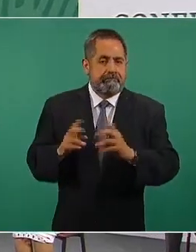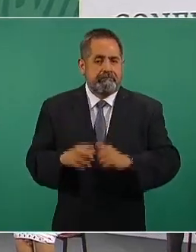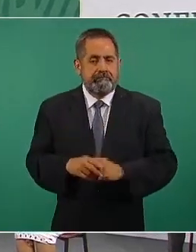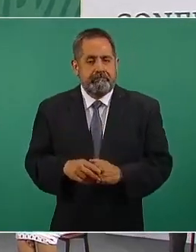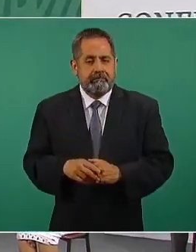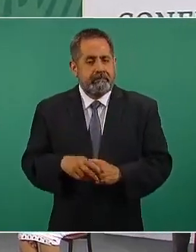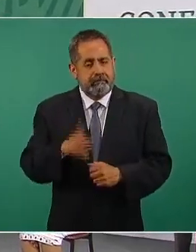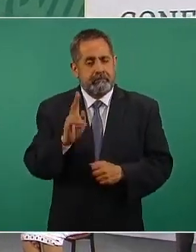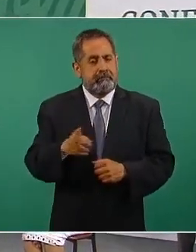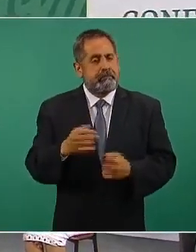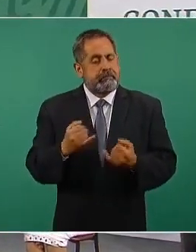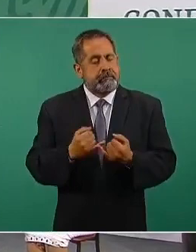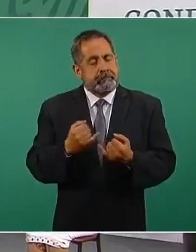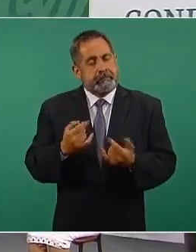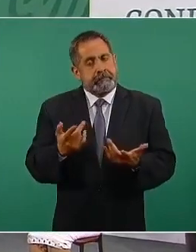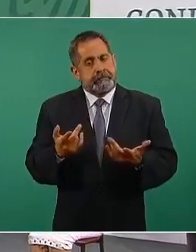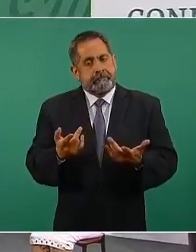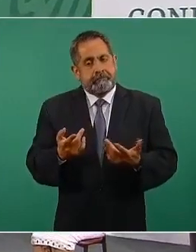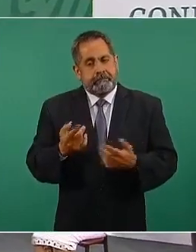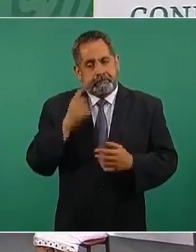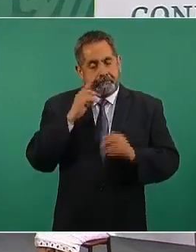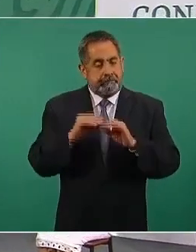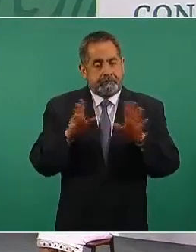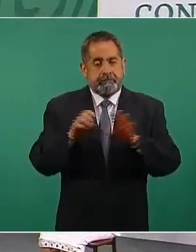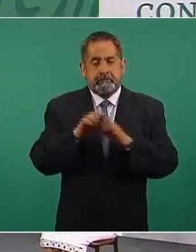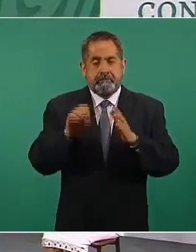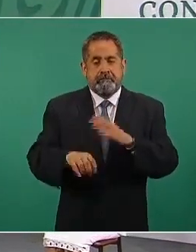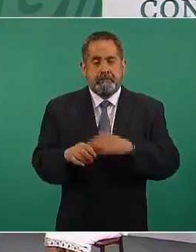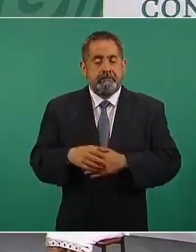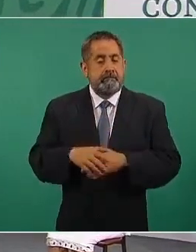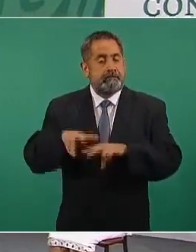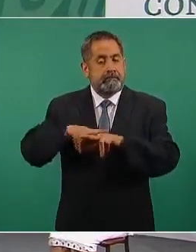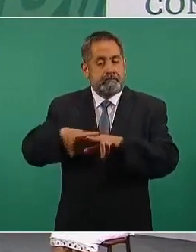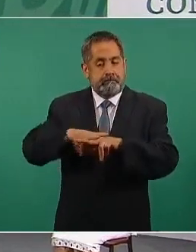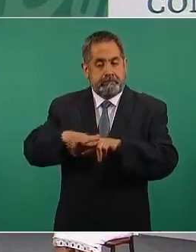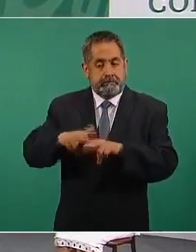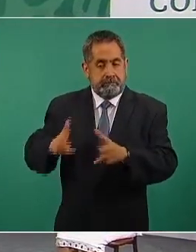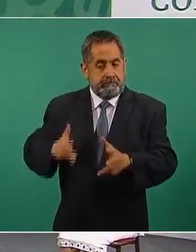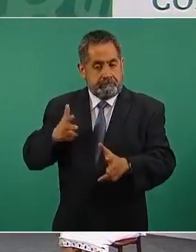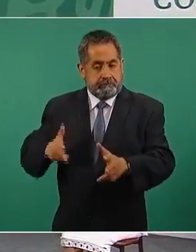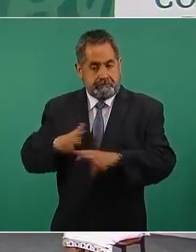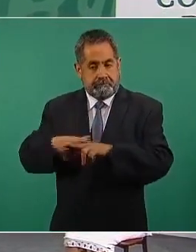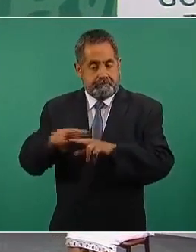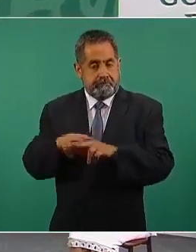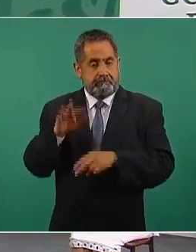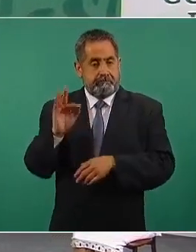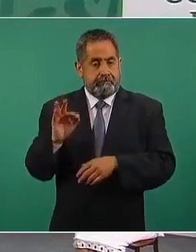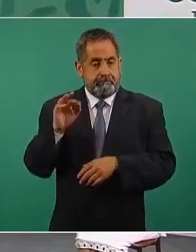Es muy claro en el caso, por ejemplo, de los ferrocarriles nacionales.